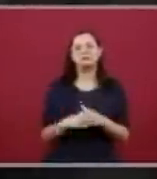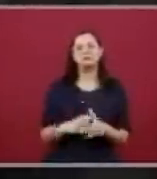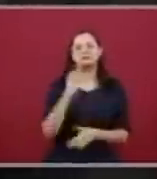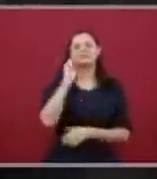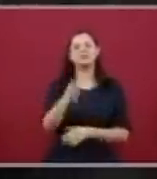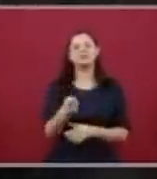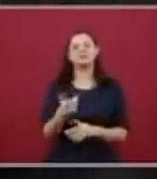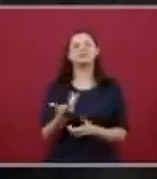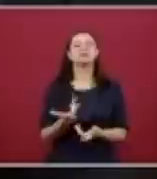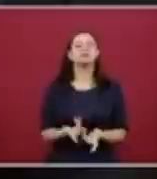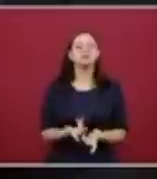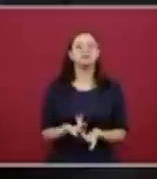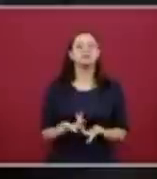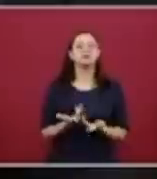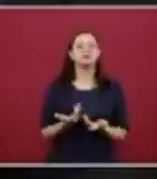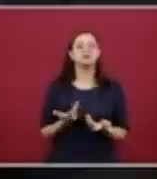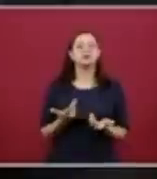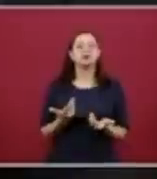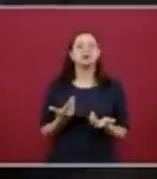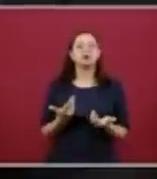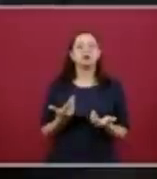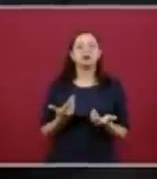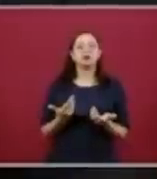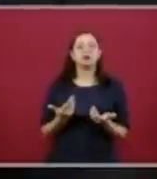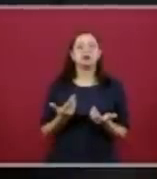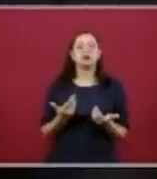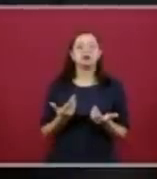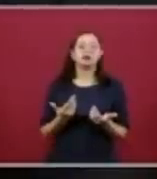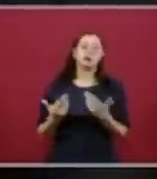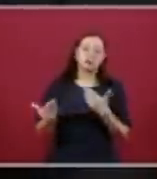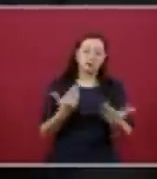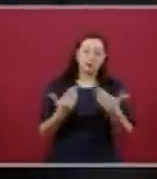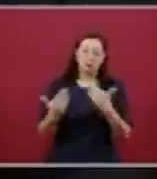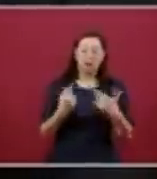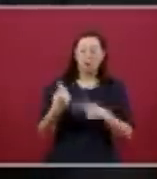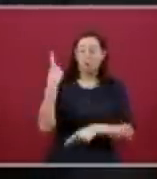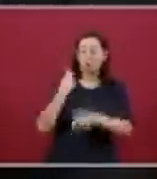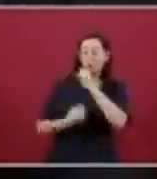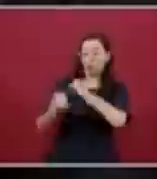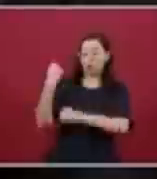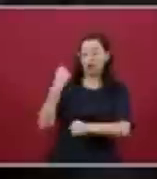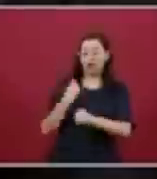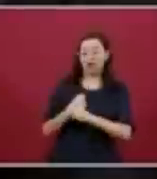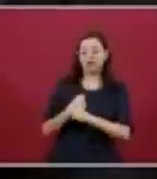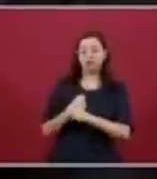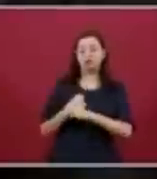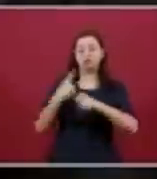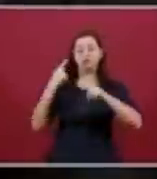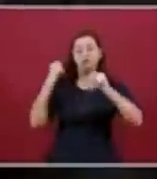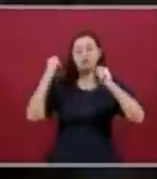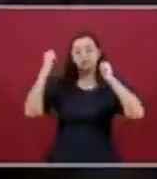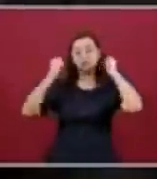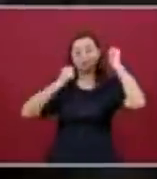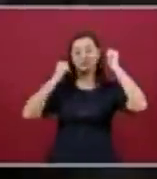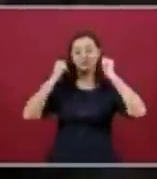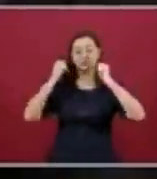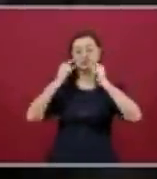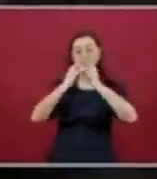comparativo con el mes del mismo año anterior, con el tianguis que se celebró